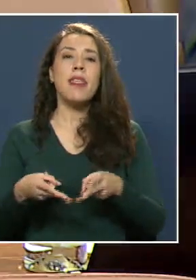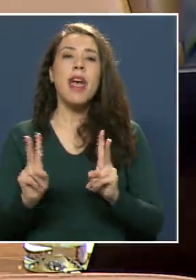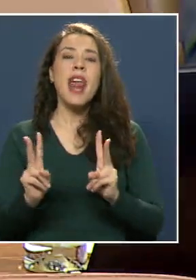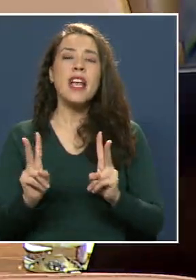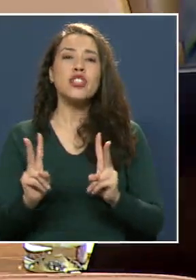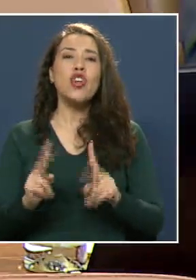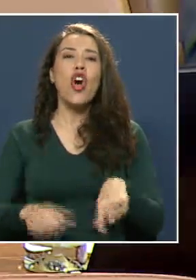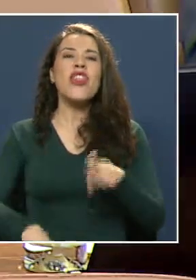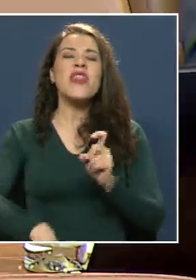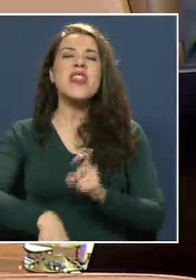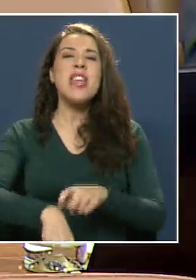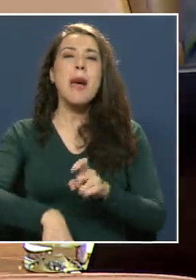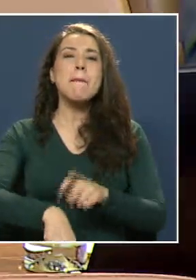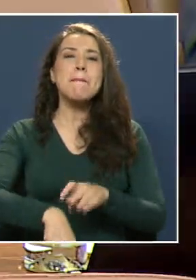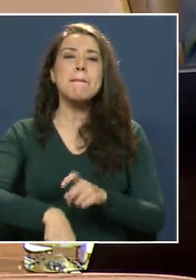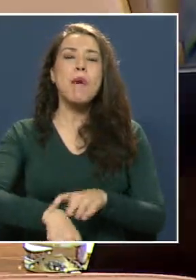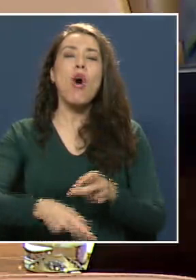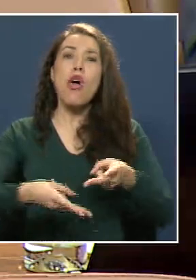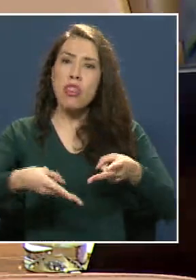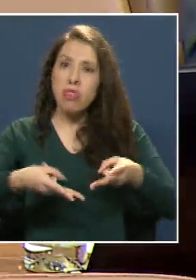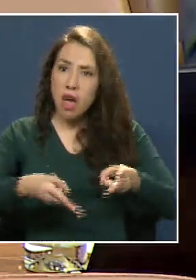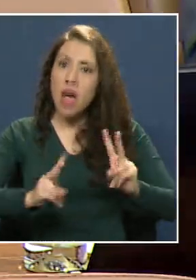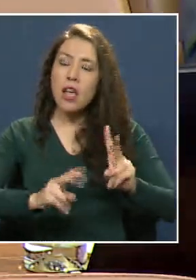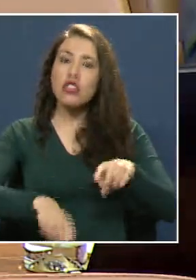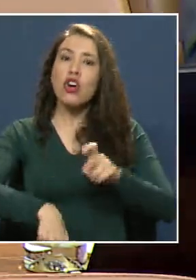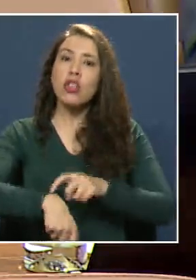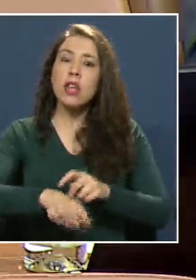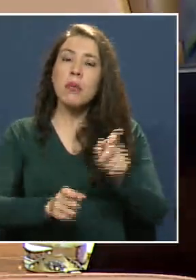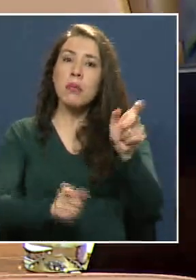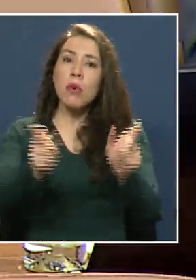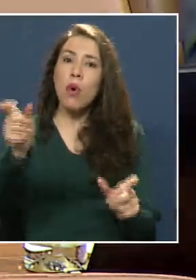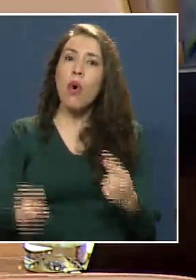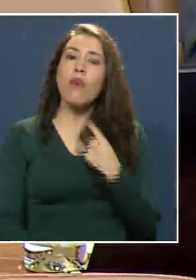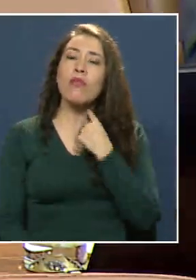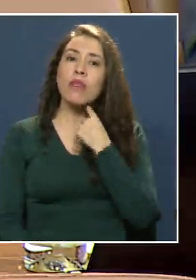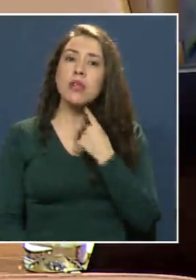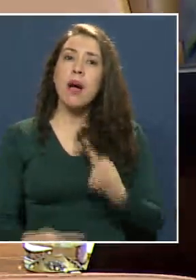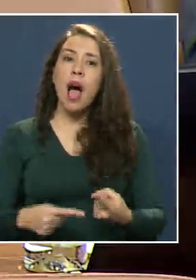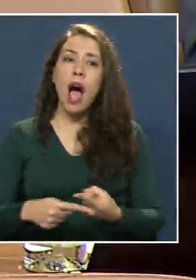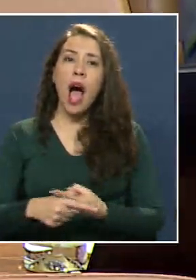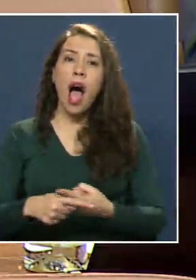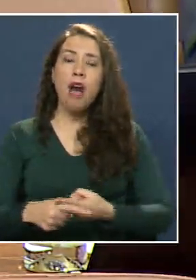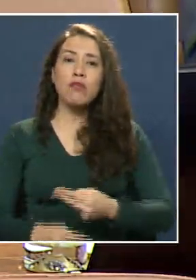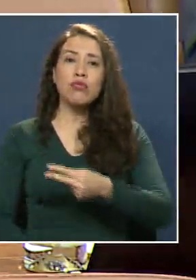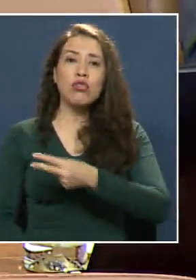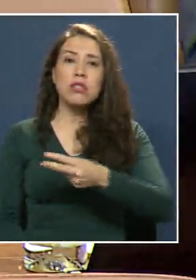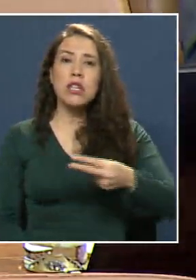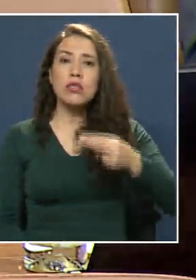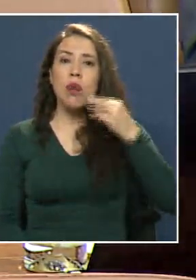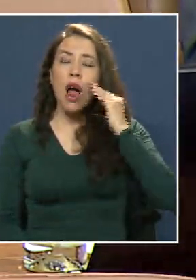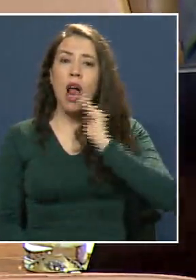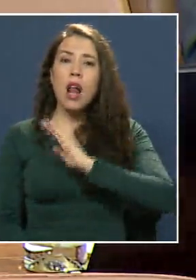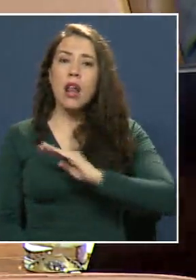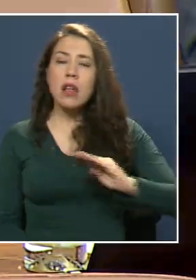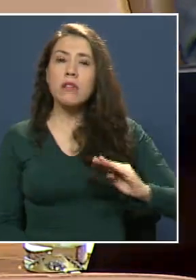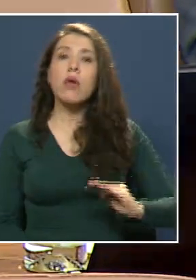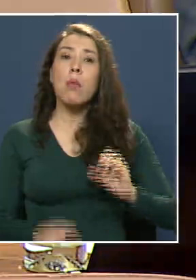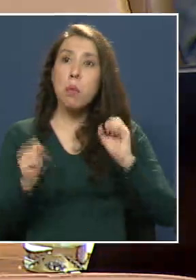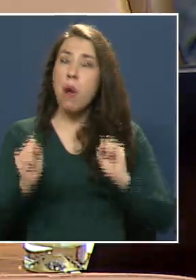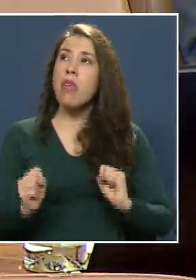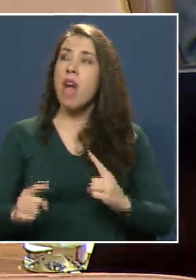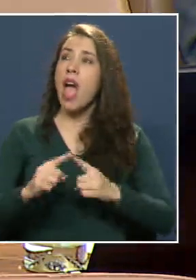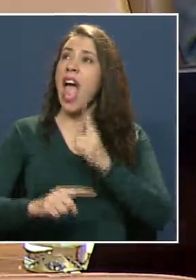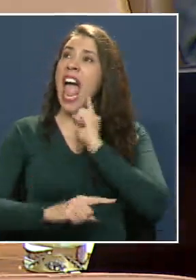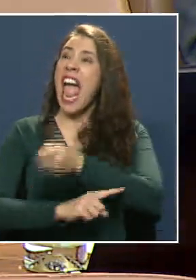tiempo. El derecho al tiempo de las víctimas de abuso sexual infantil, de exigir que